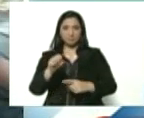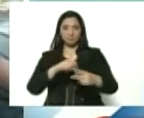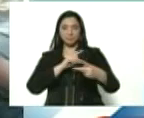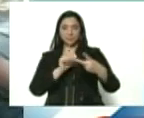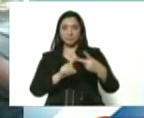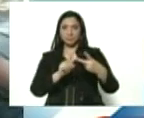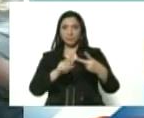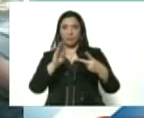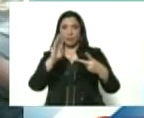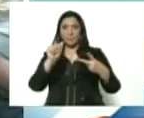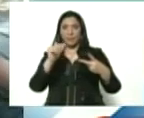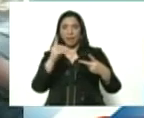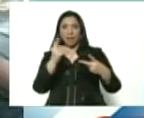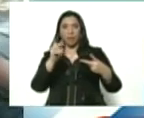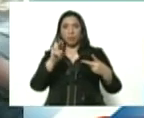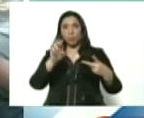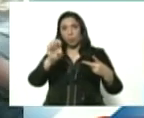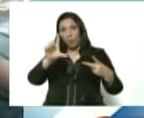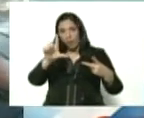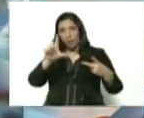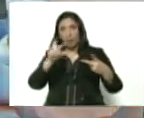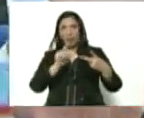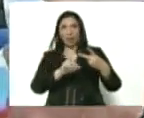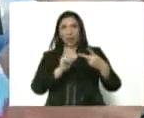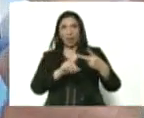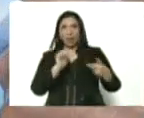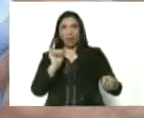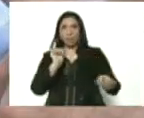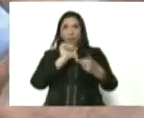Hernández, alias Pepero, capturado